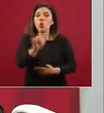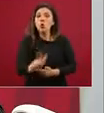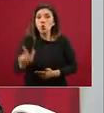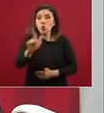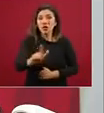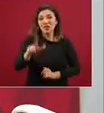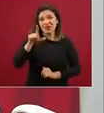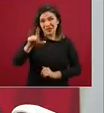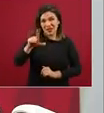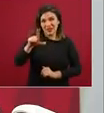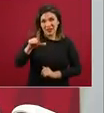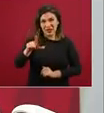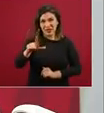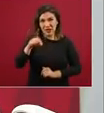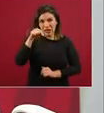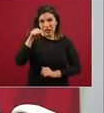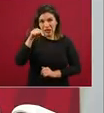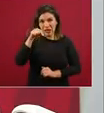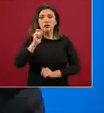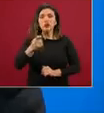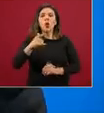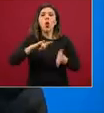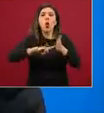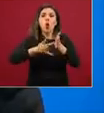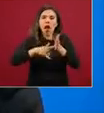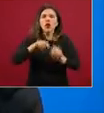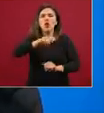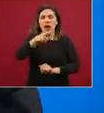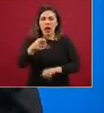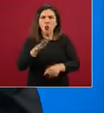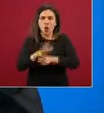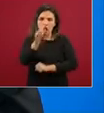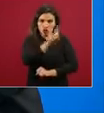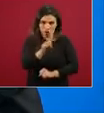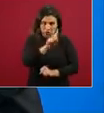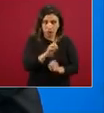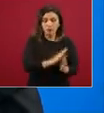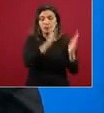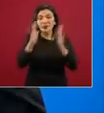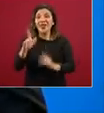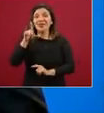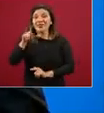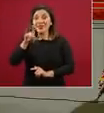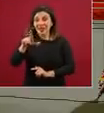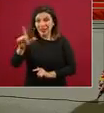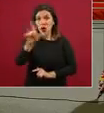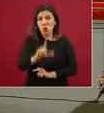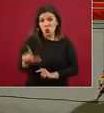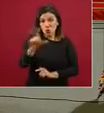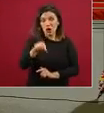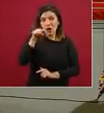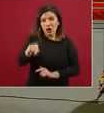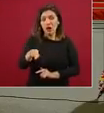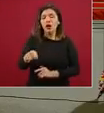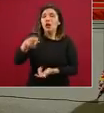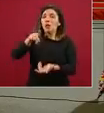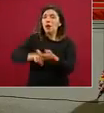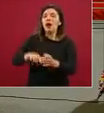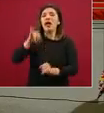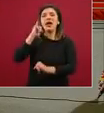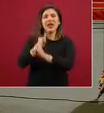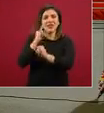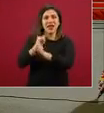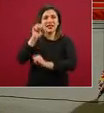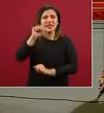domingo 16, es horarios y canales, y el lunes 17, en el portal de la